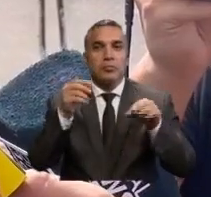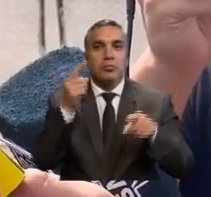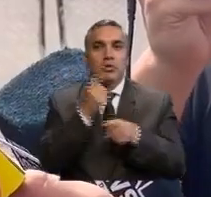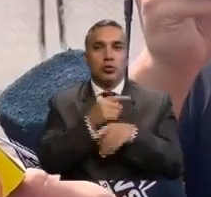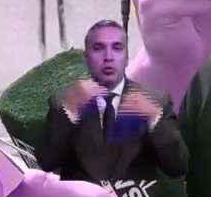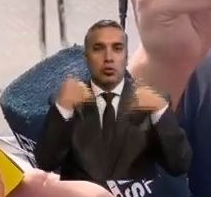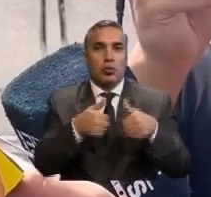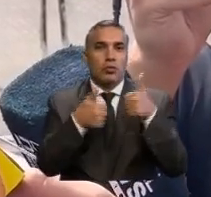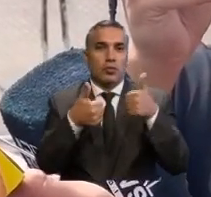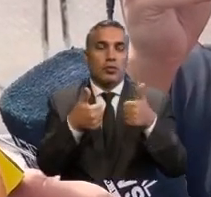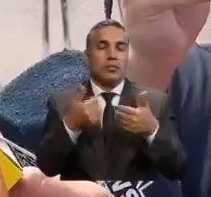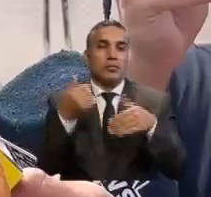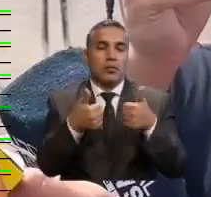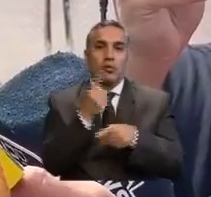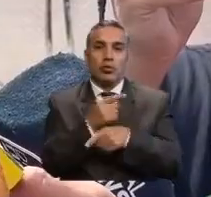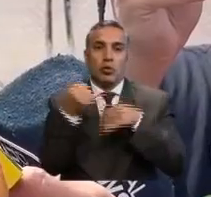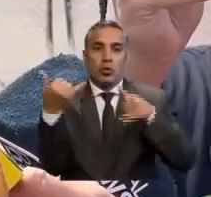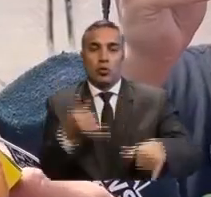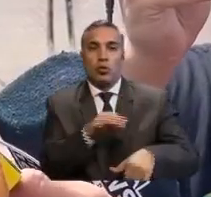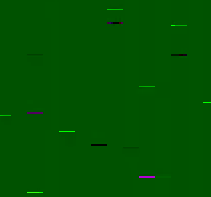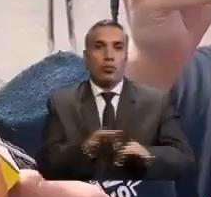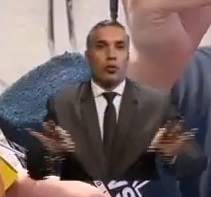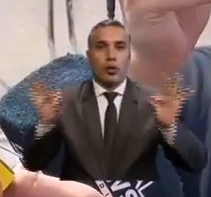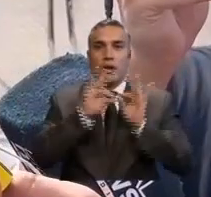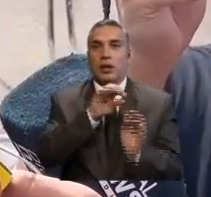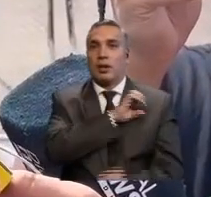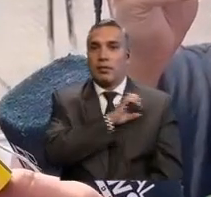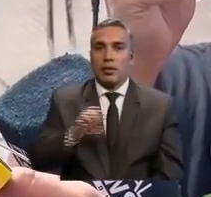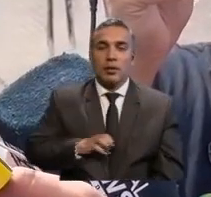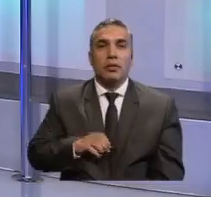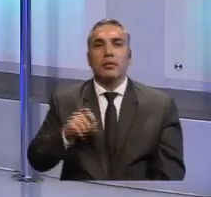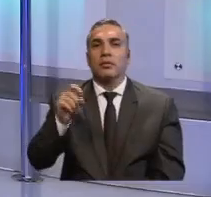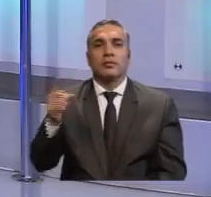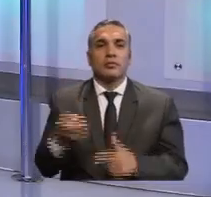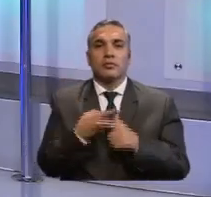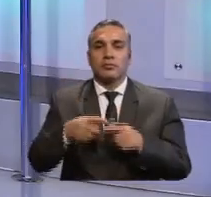importante como es Emelec. Entonces, a luchar, a hacer una buena pretemporada, a entrenar bien y a dar lo mejor.